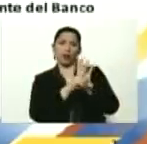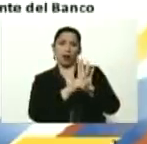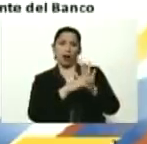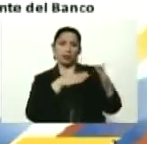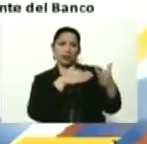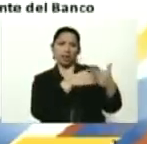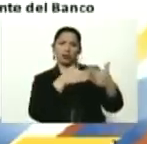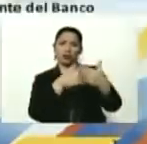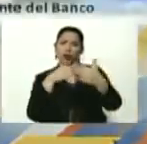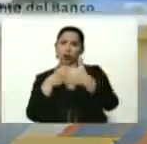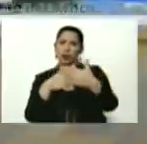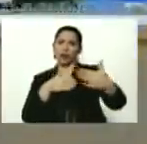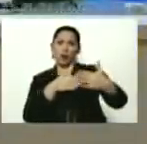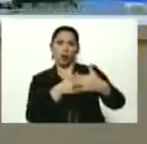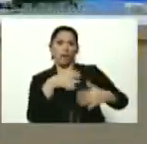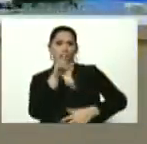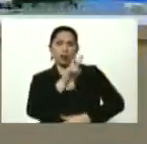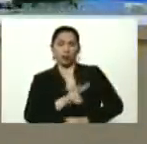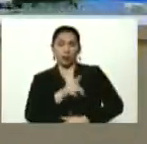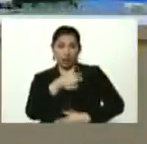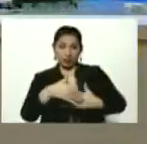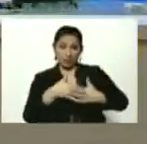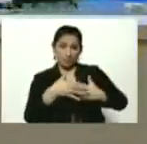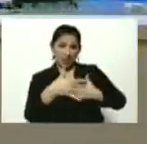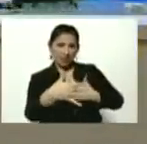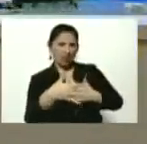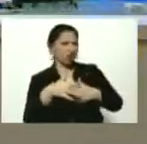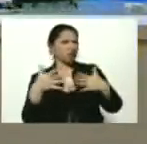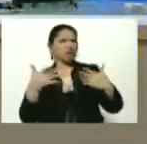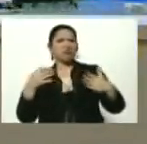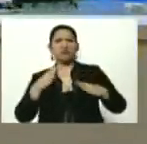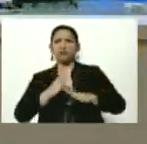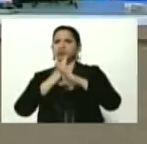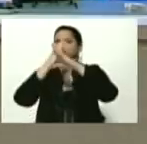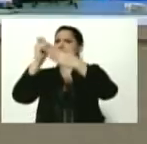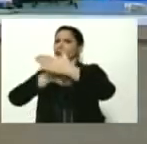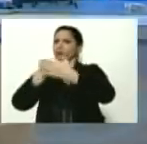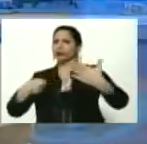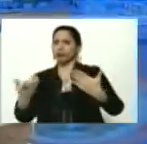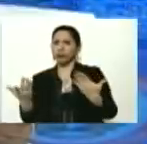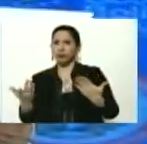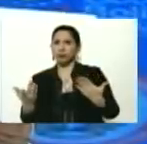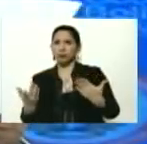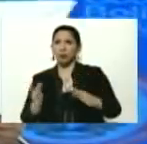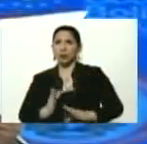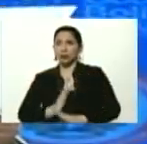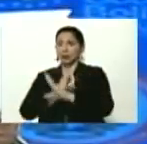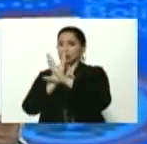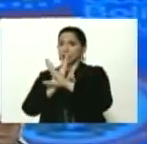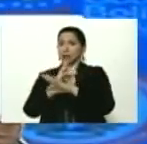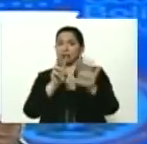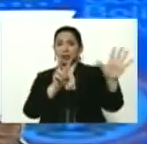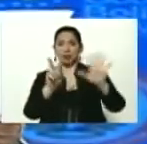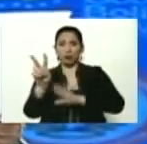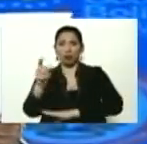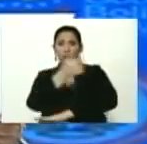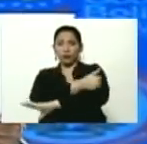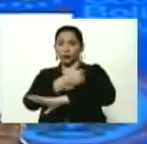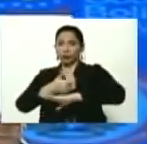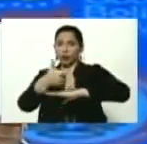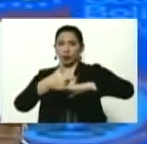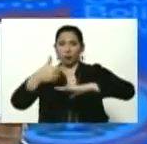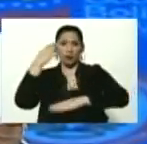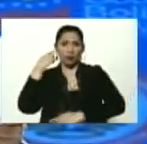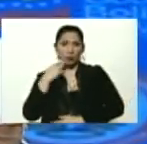contra Venezuela. En ese periodo, ¿qué se sancionó? Se sancionaron a 72 funcionarios del gobierno